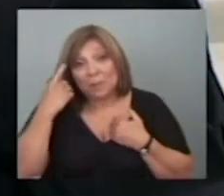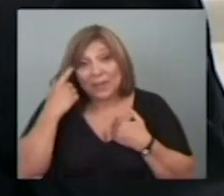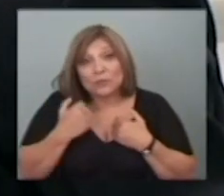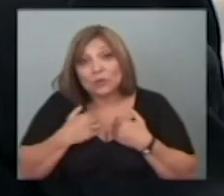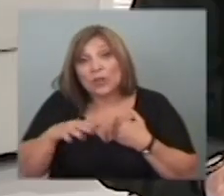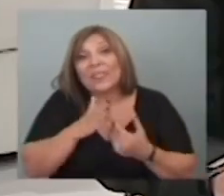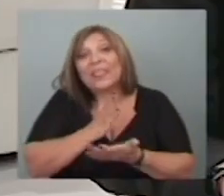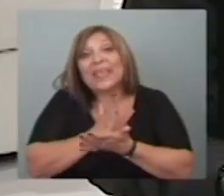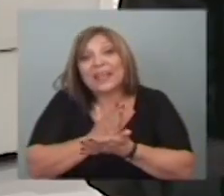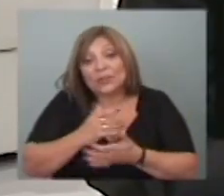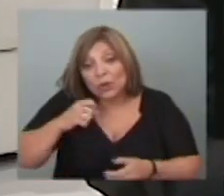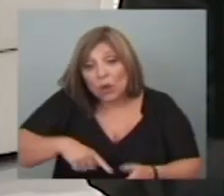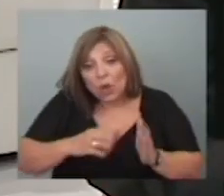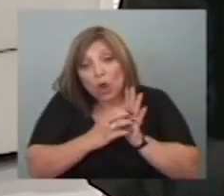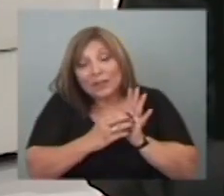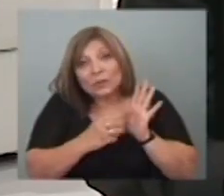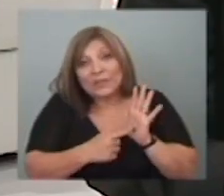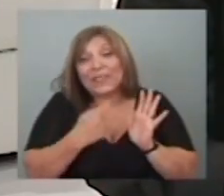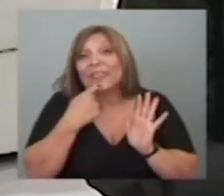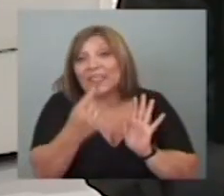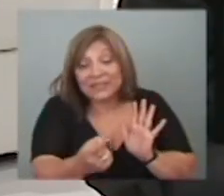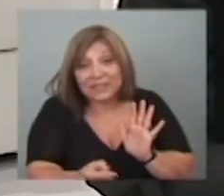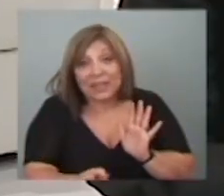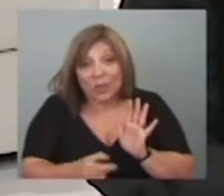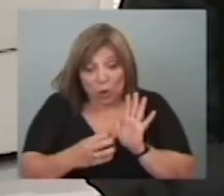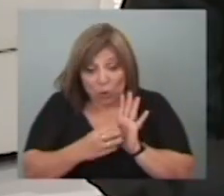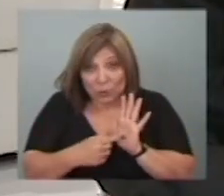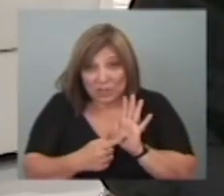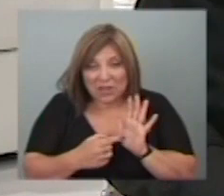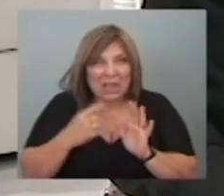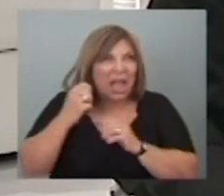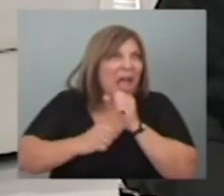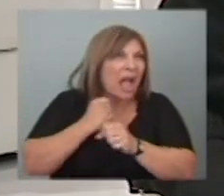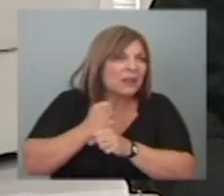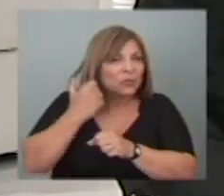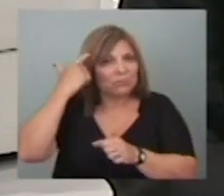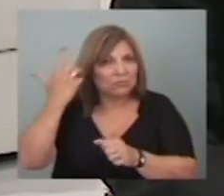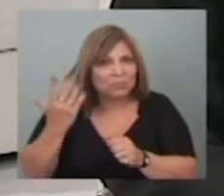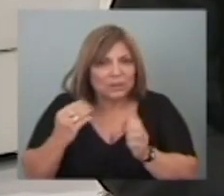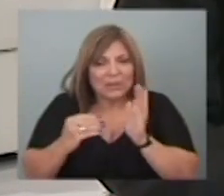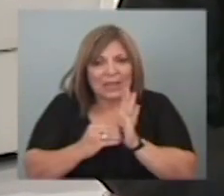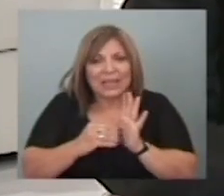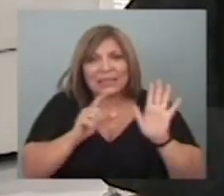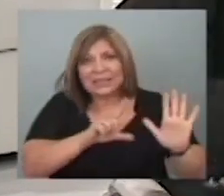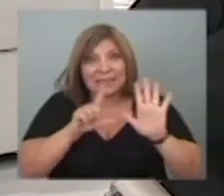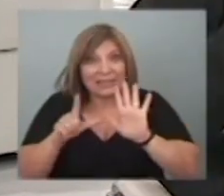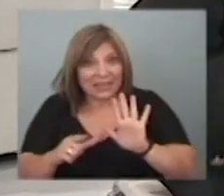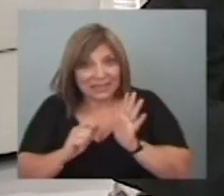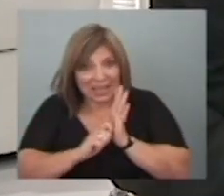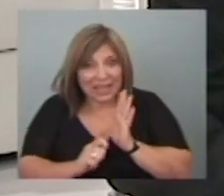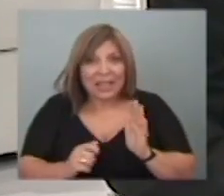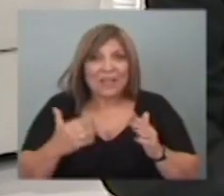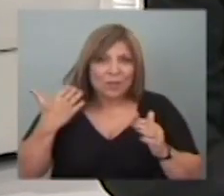territorialidad de los derechos que se consagran en la Constitución. Cuando seguramente el constitucionalista, no sé en qué año introdujo el artículo 77, pero debe